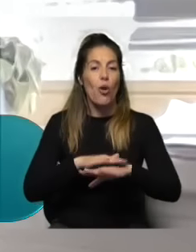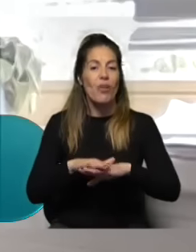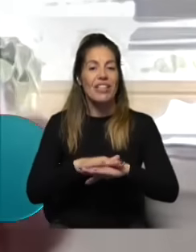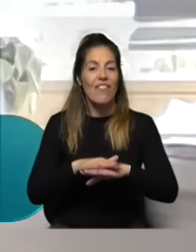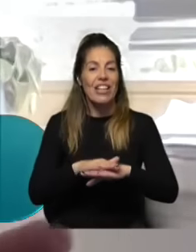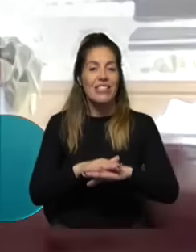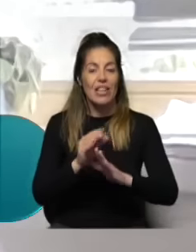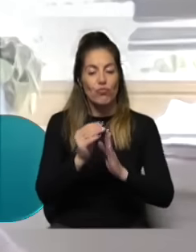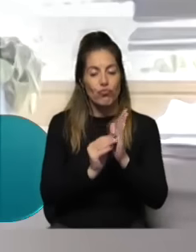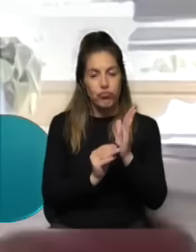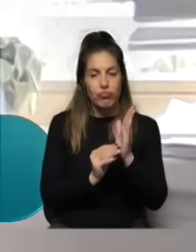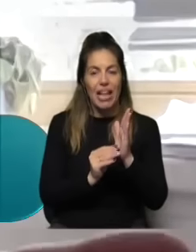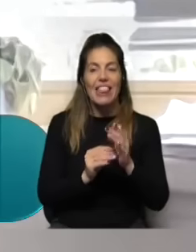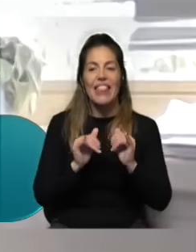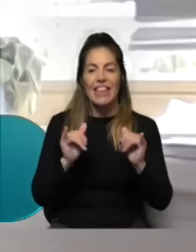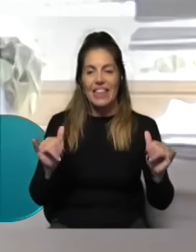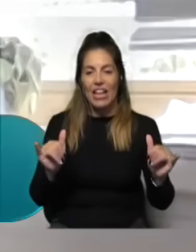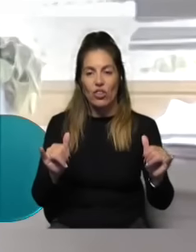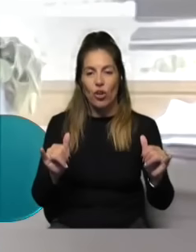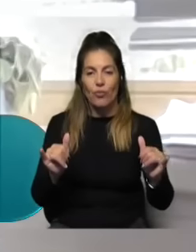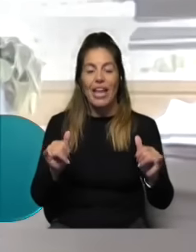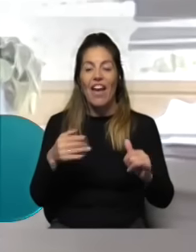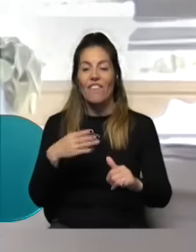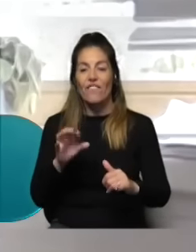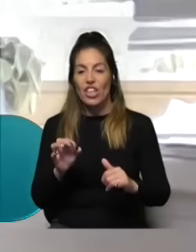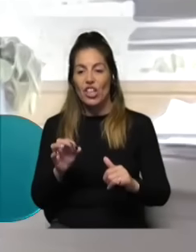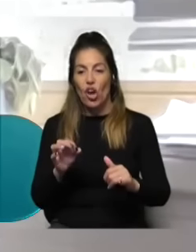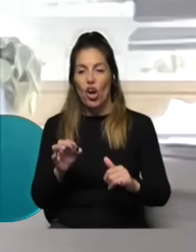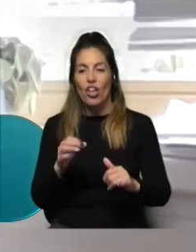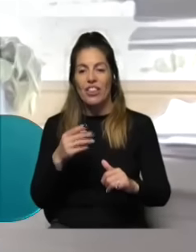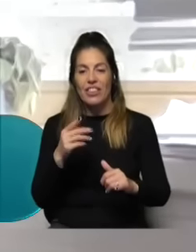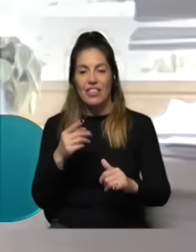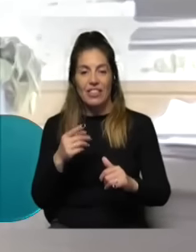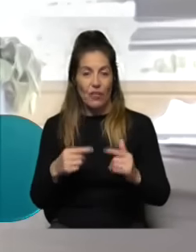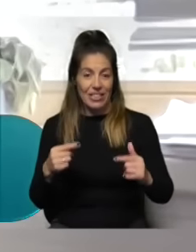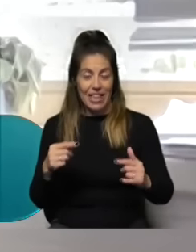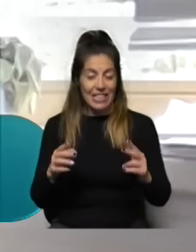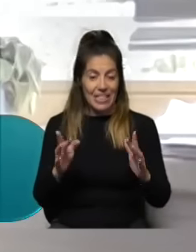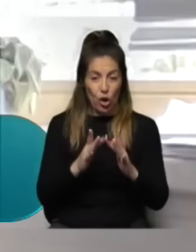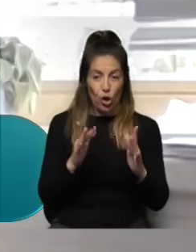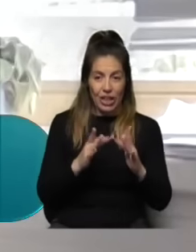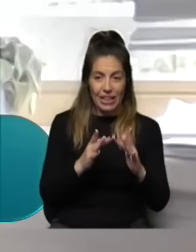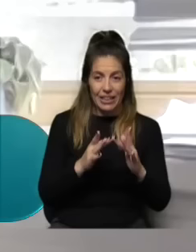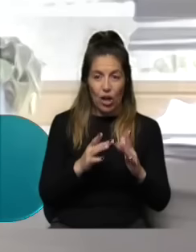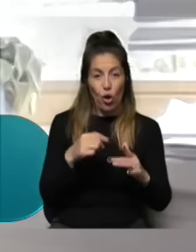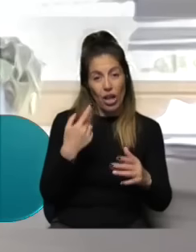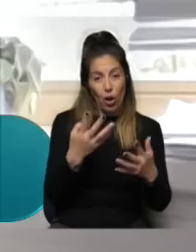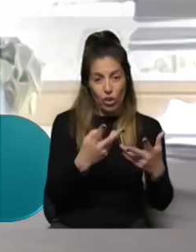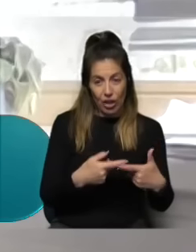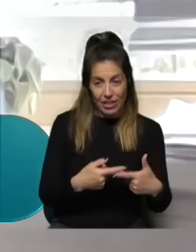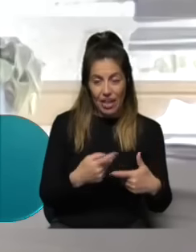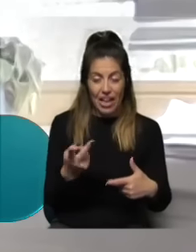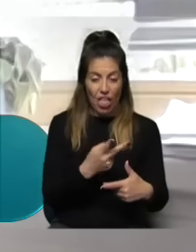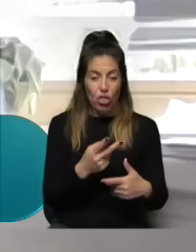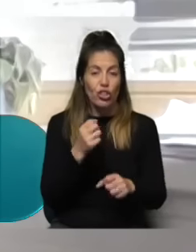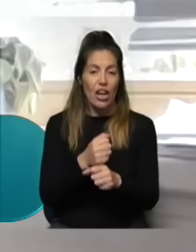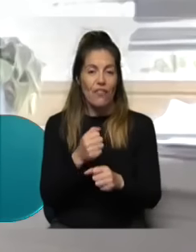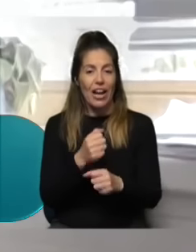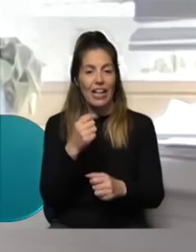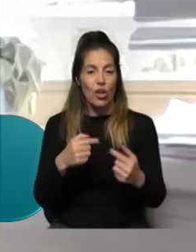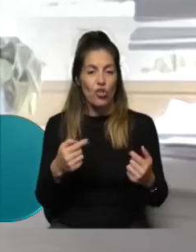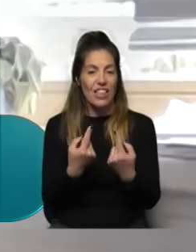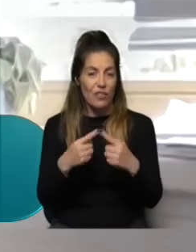abiertas. Y Biodiversidata entonces se conecta un poco con Julana en el sentido de que las dos organizaciones trabajan en cosas distintas, pero con